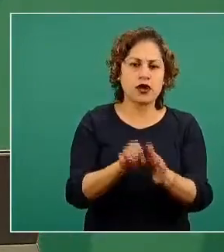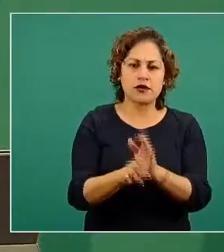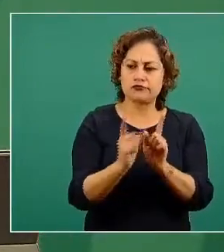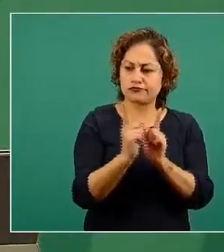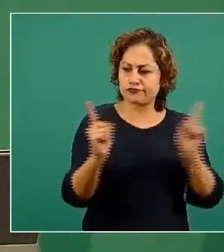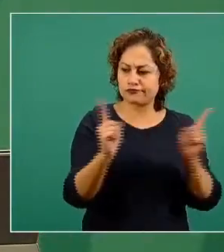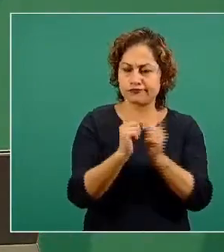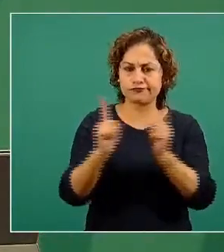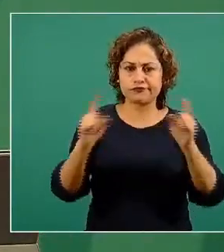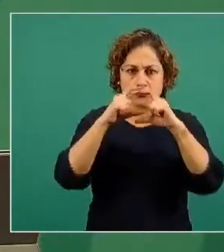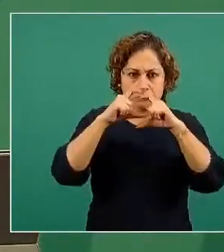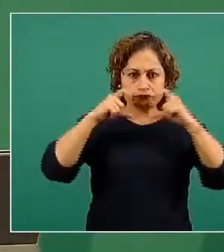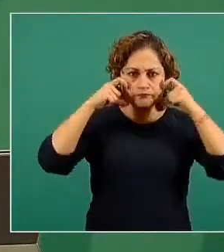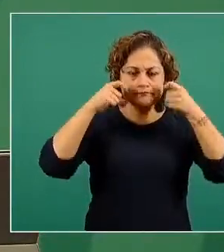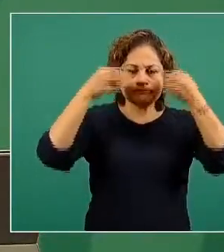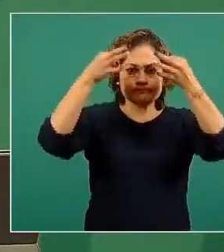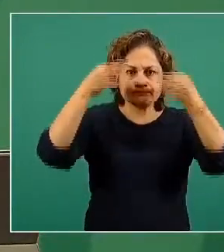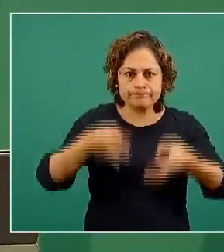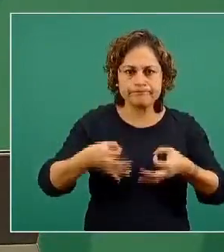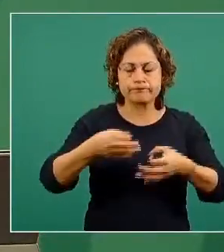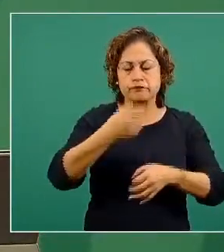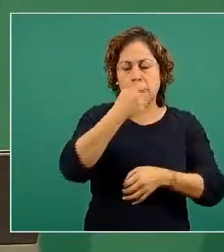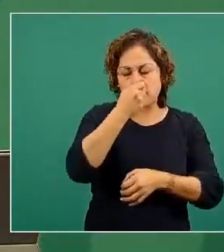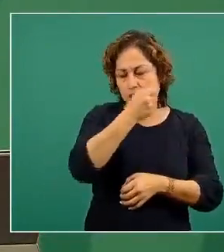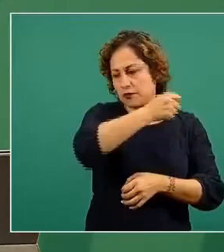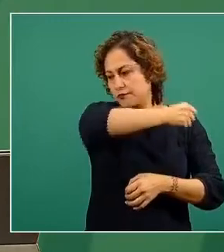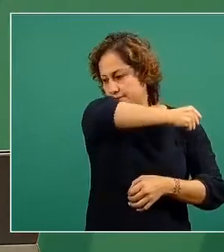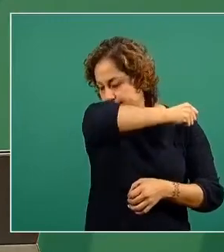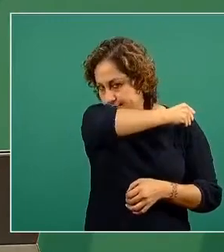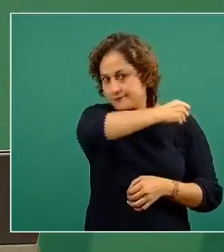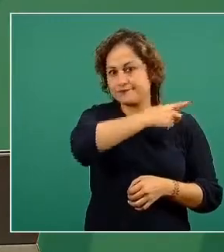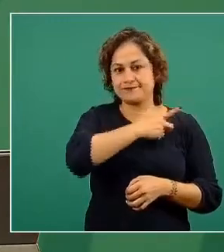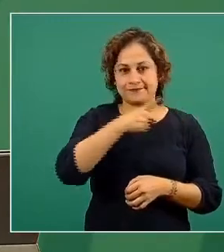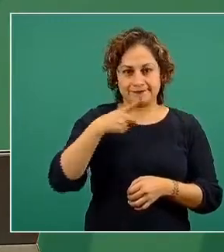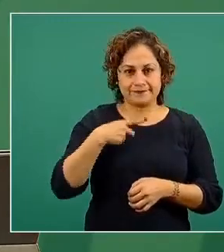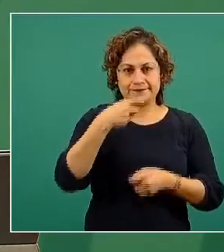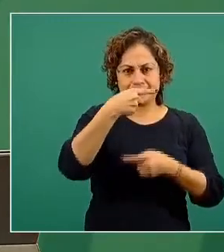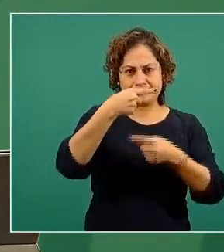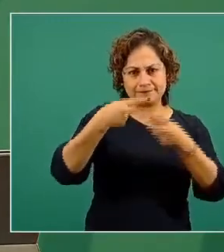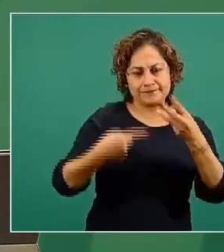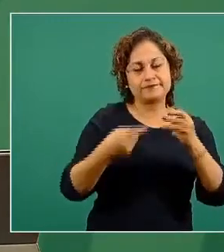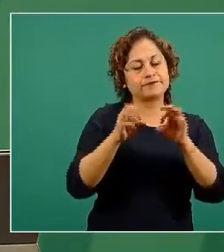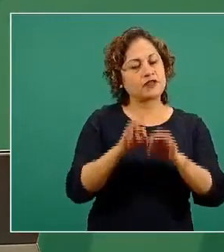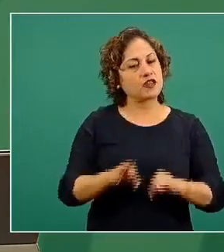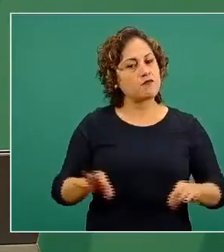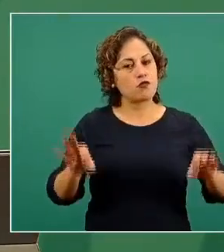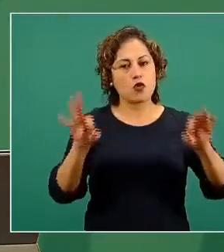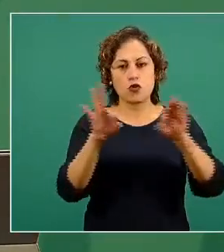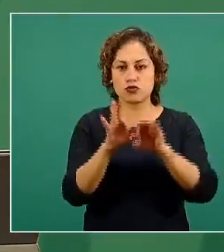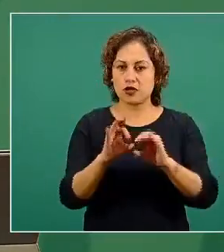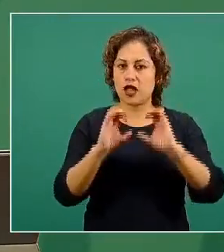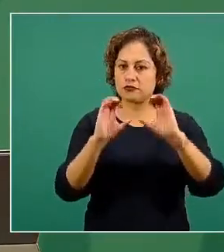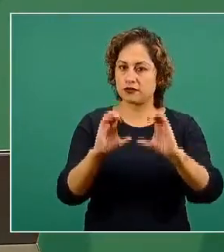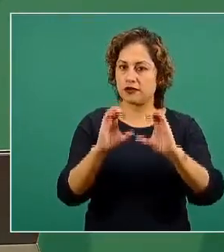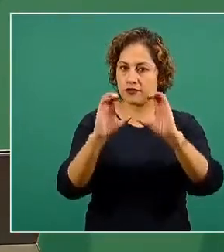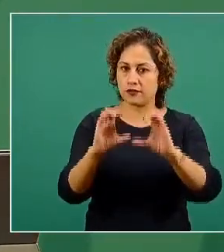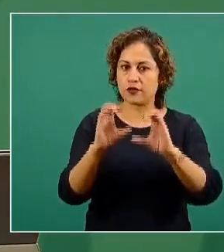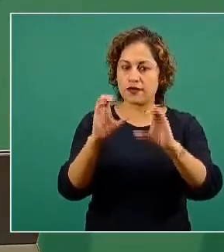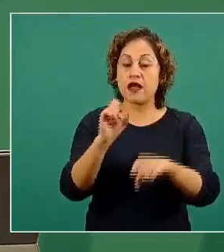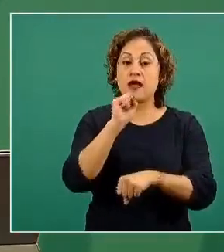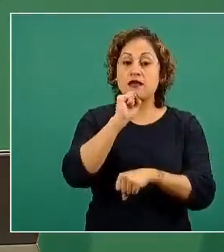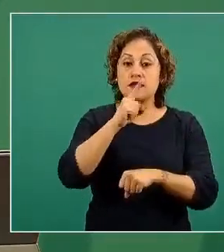de cubrebocas, el estornudo de etiqueta, que siguen siendo características fundamentales, la ventilación de espacios, el